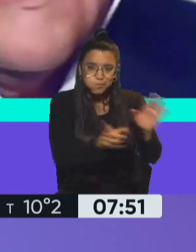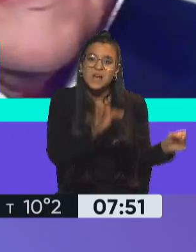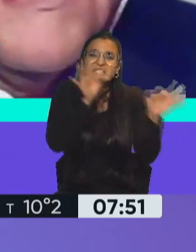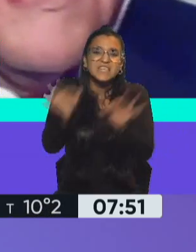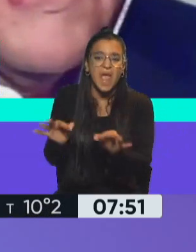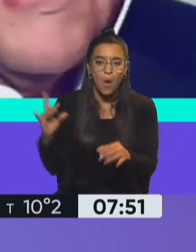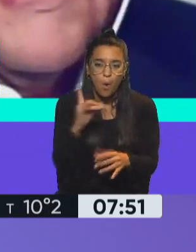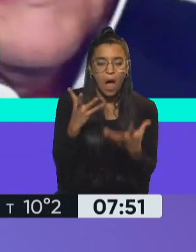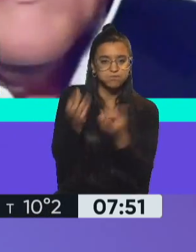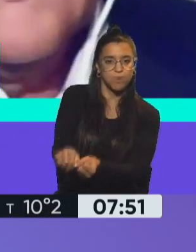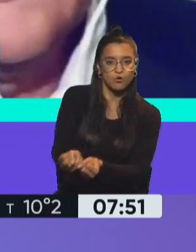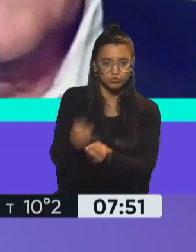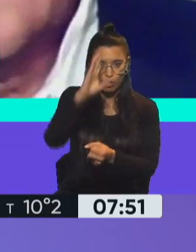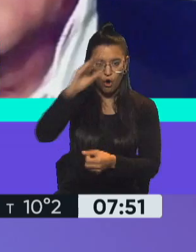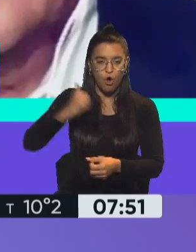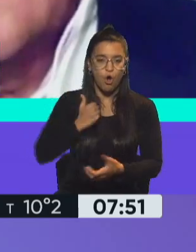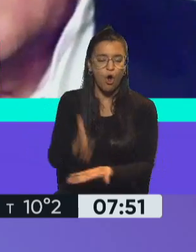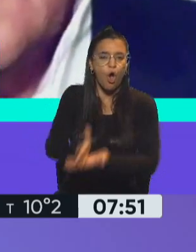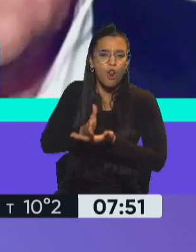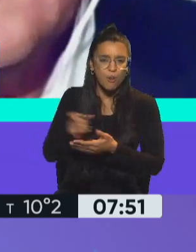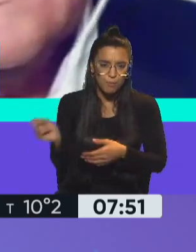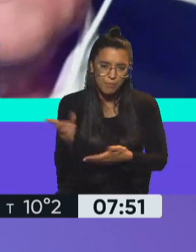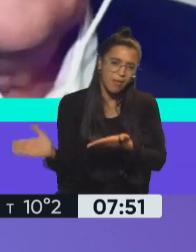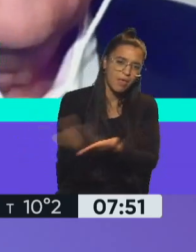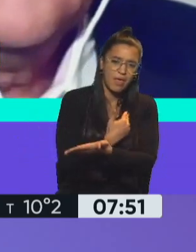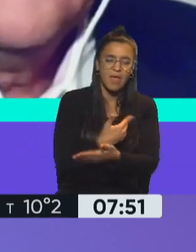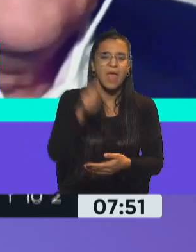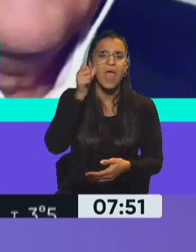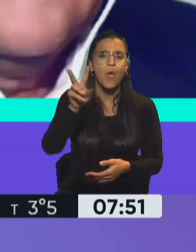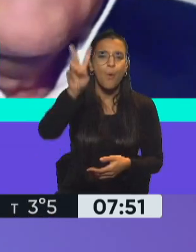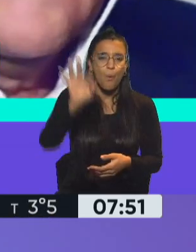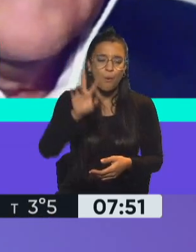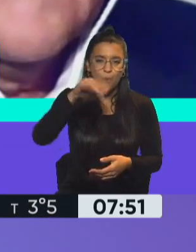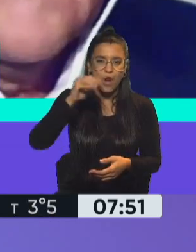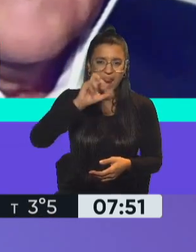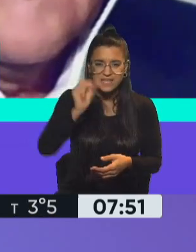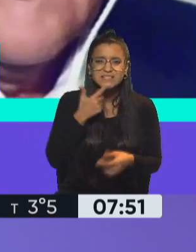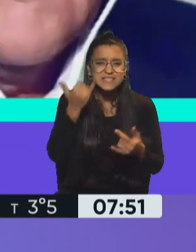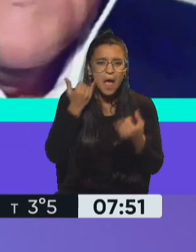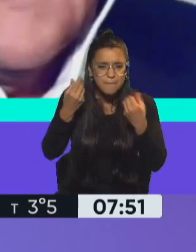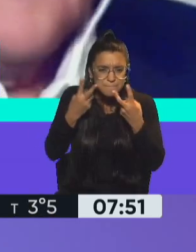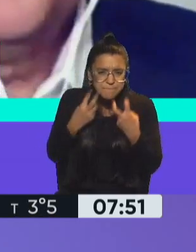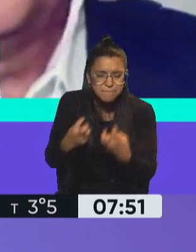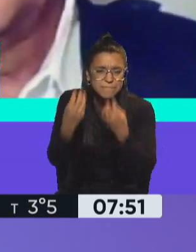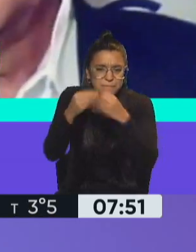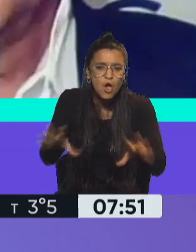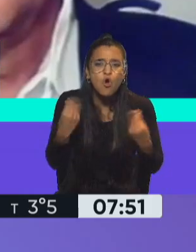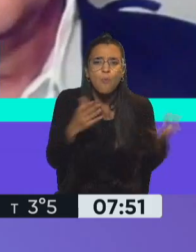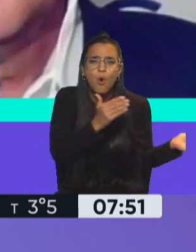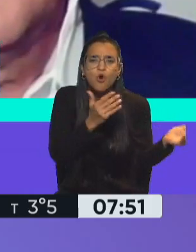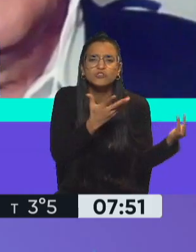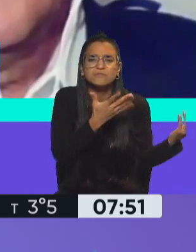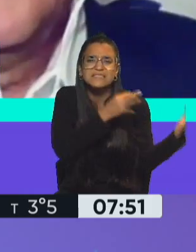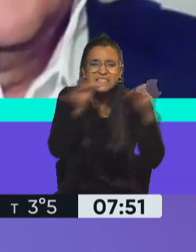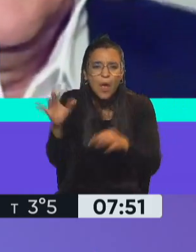Bolivia apoyando el golpe de Estado al expresidente Evo Morales. ¿Ya se empezó a investigar de qué manera arribaron a Bolivia estas municiones?